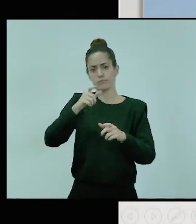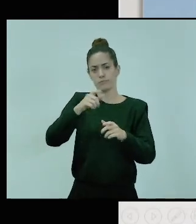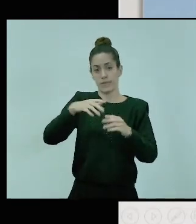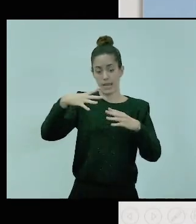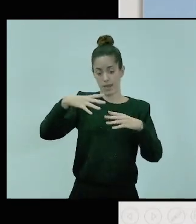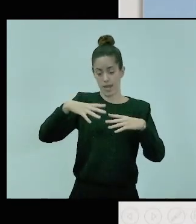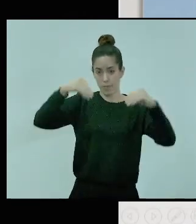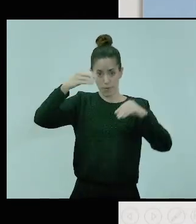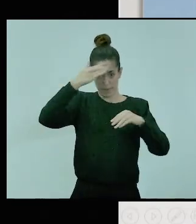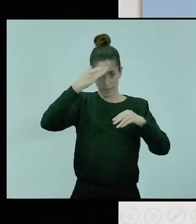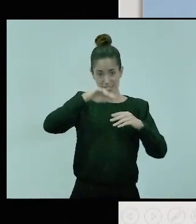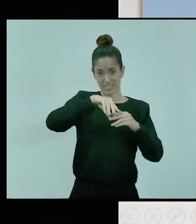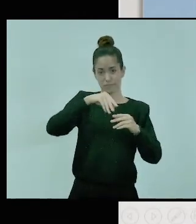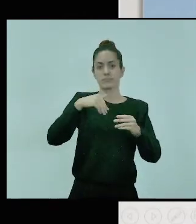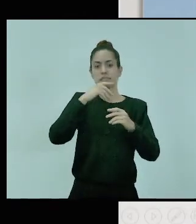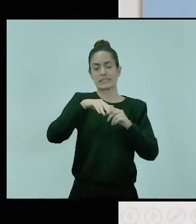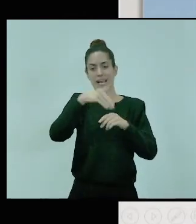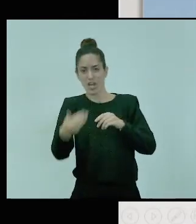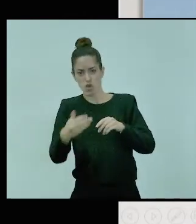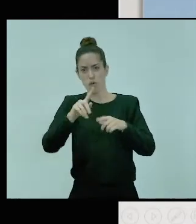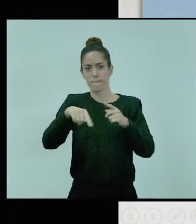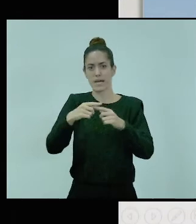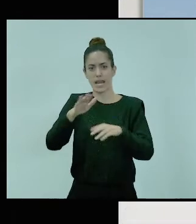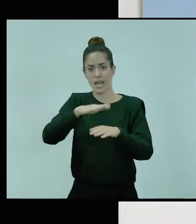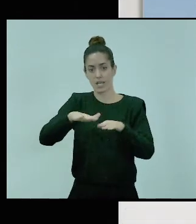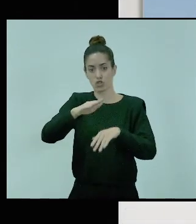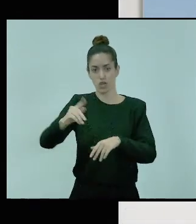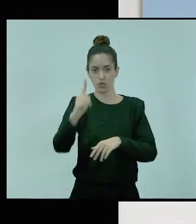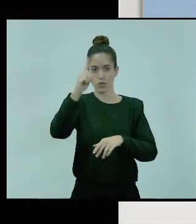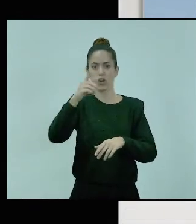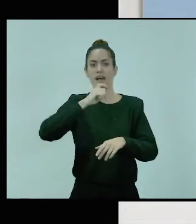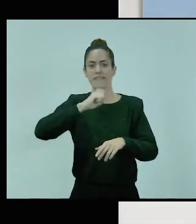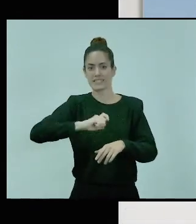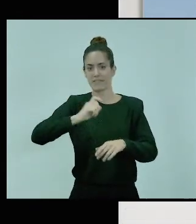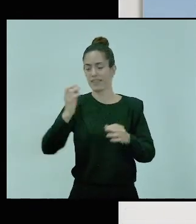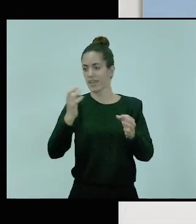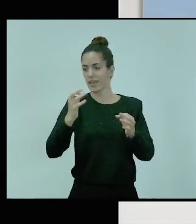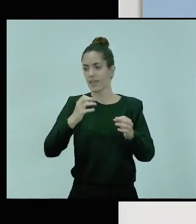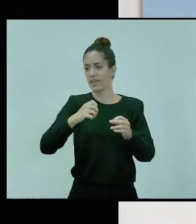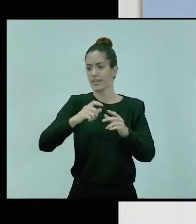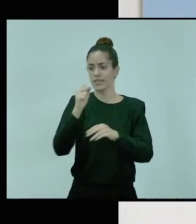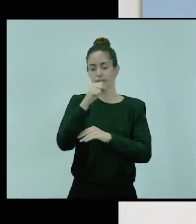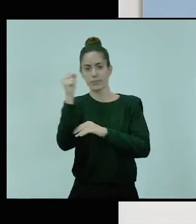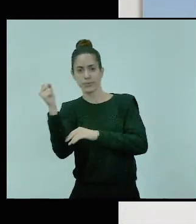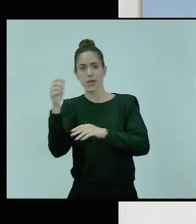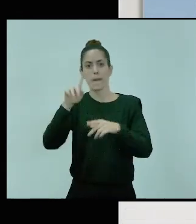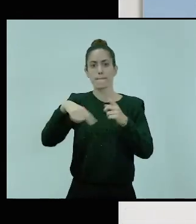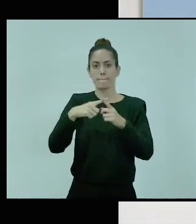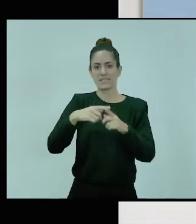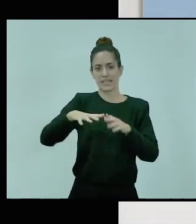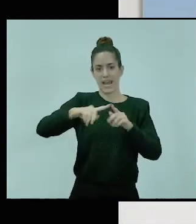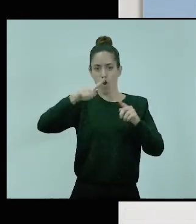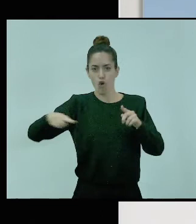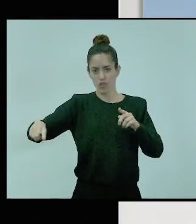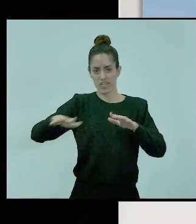central y además en el orbe de la parte superior también estaba indicando la dirección de vibración del edificio y de la onda sísmica